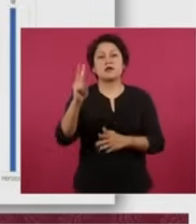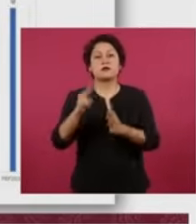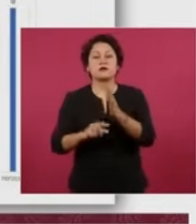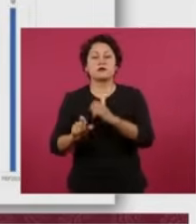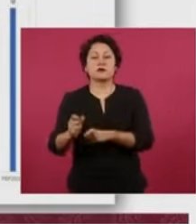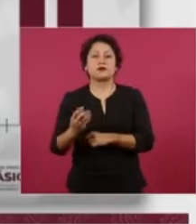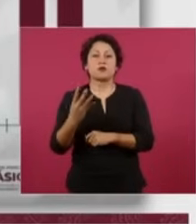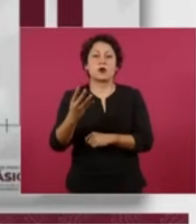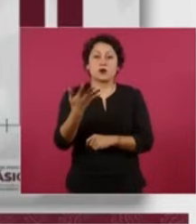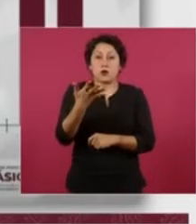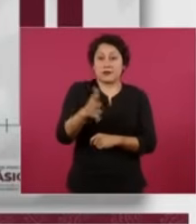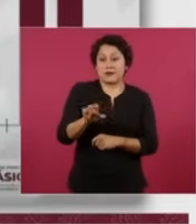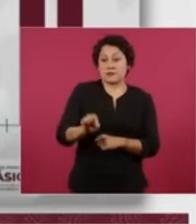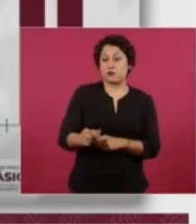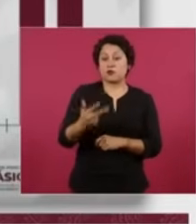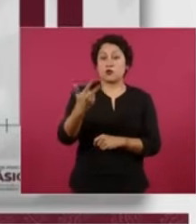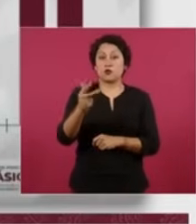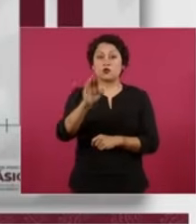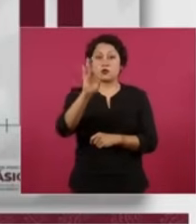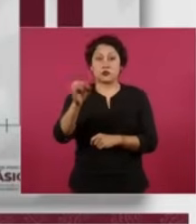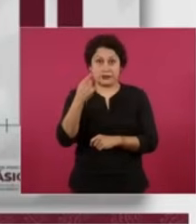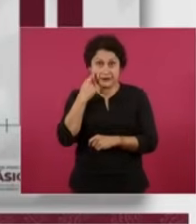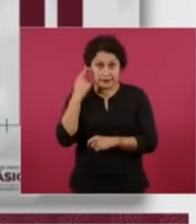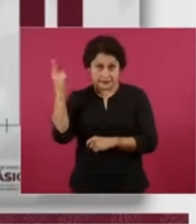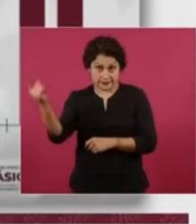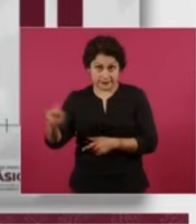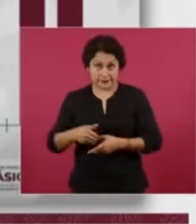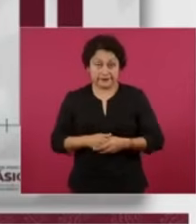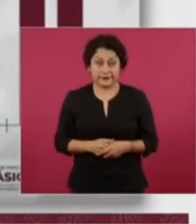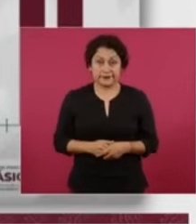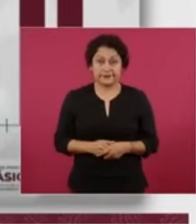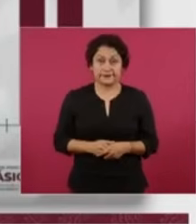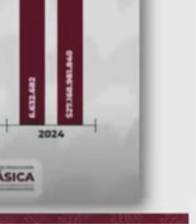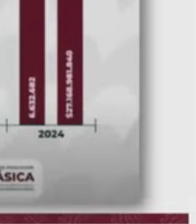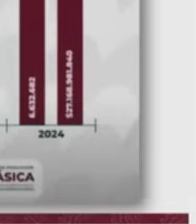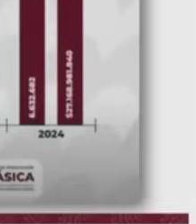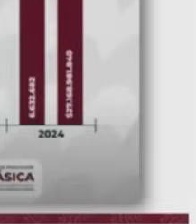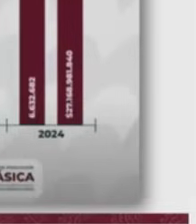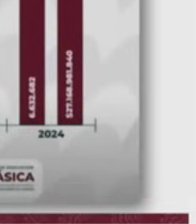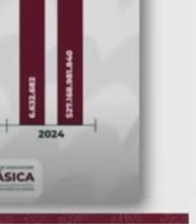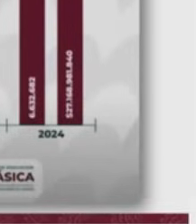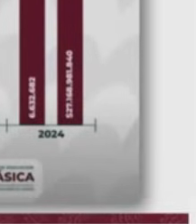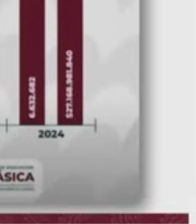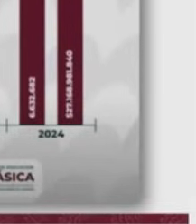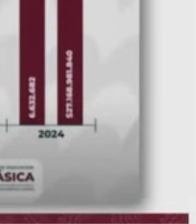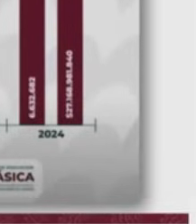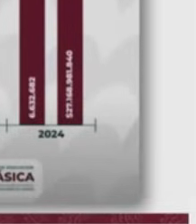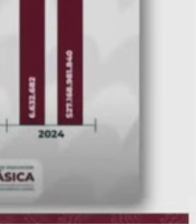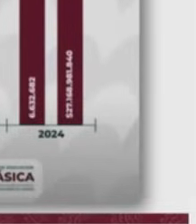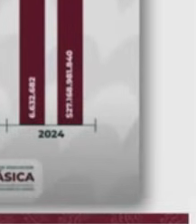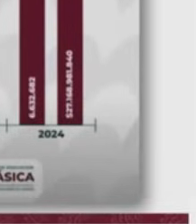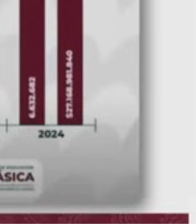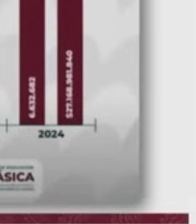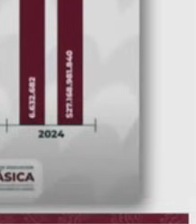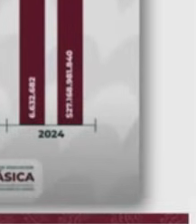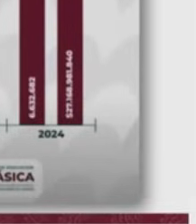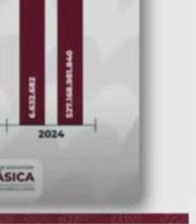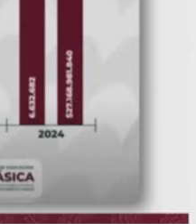y niños han sido beneficiados con una inversión de 173 mil millones de